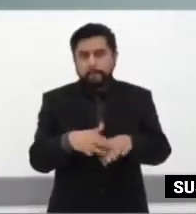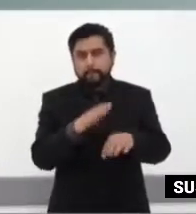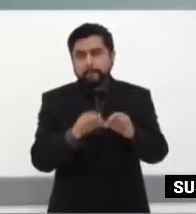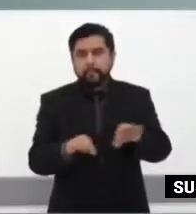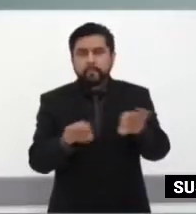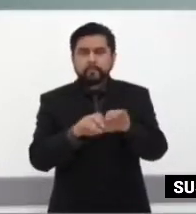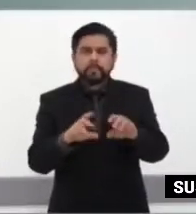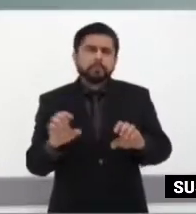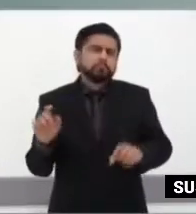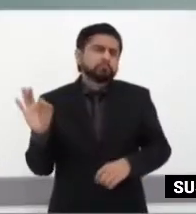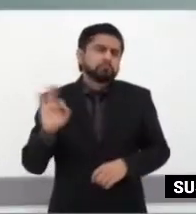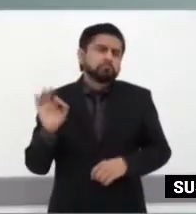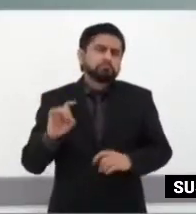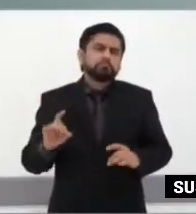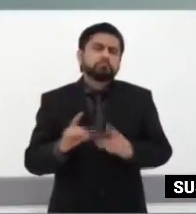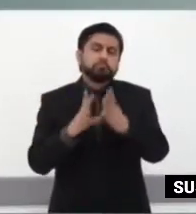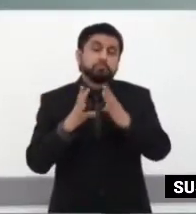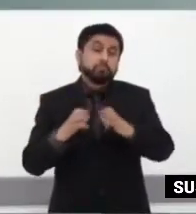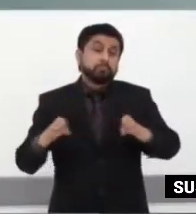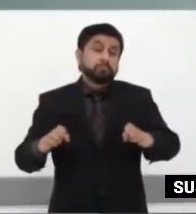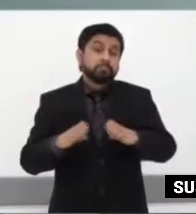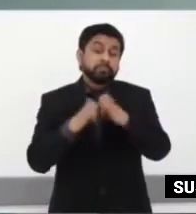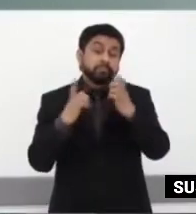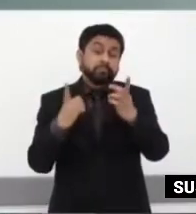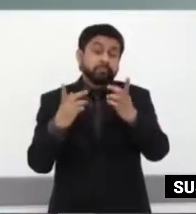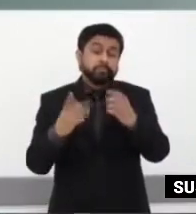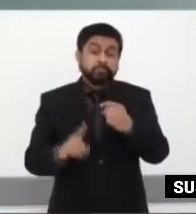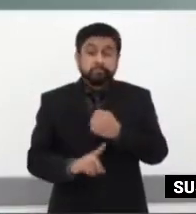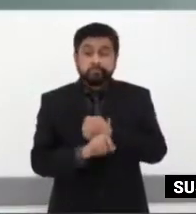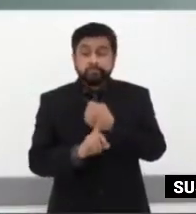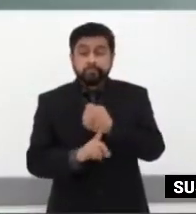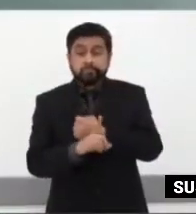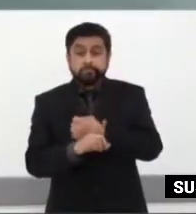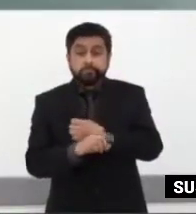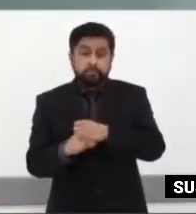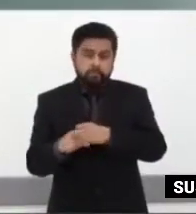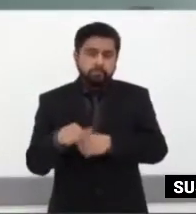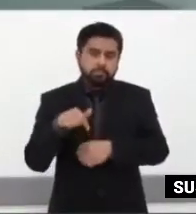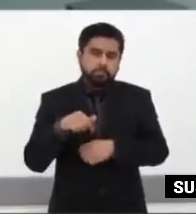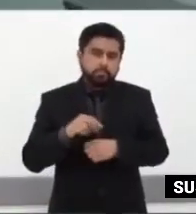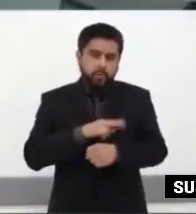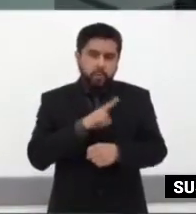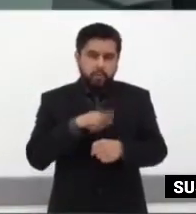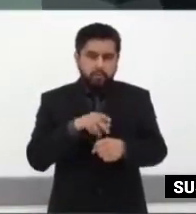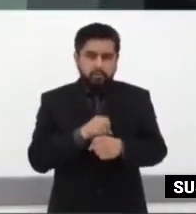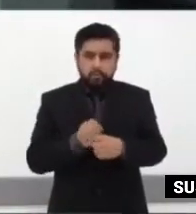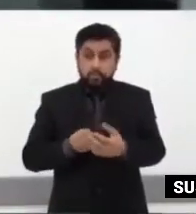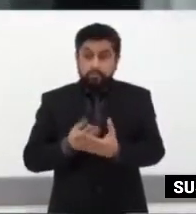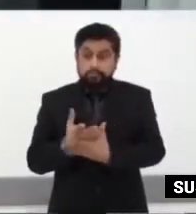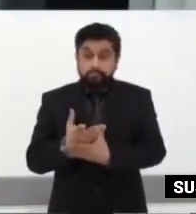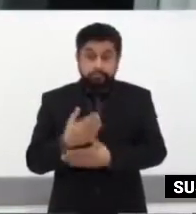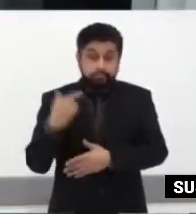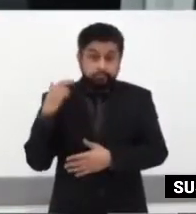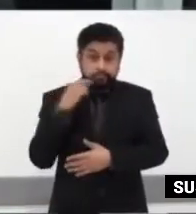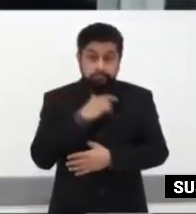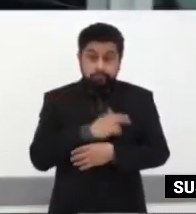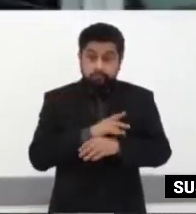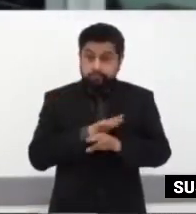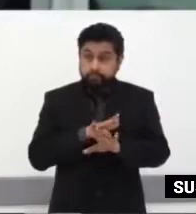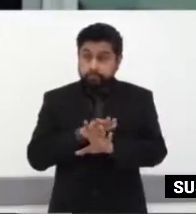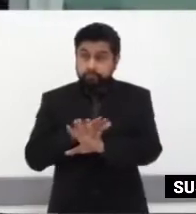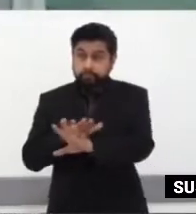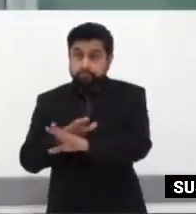de emergencias o desastres que pudiéramos evacuar el hospital. Sin embargo, el hospital está